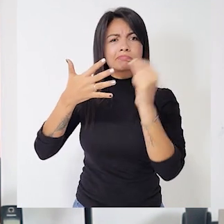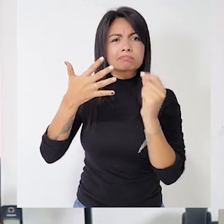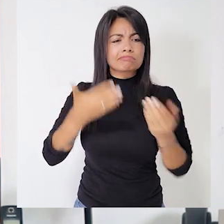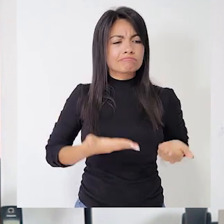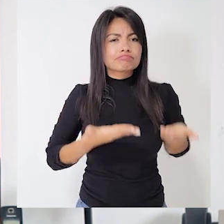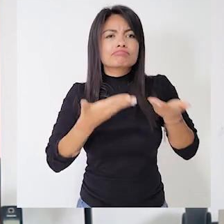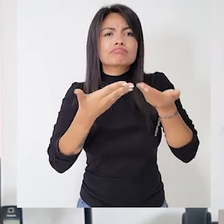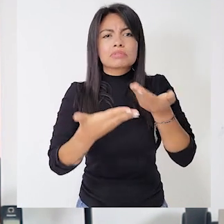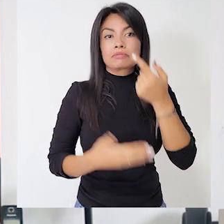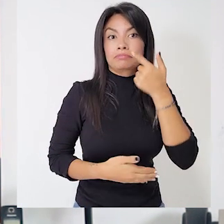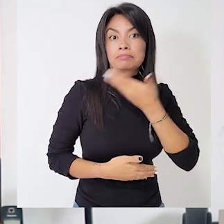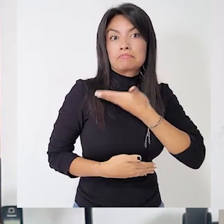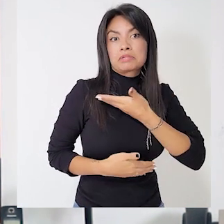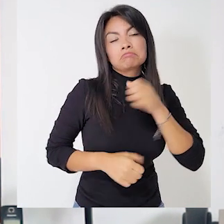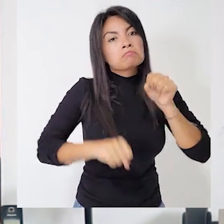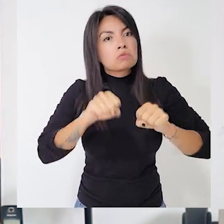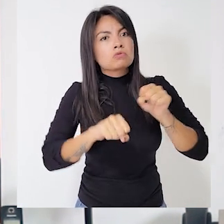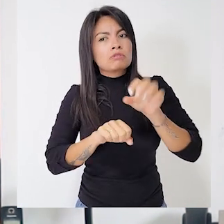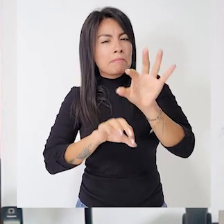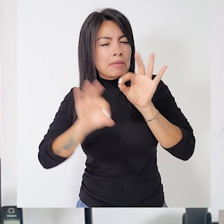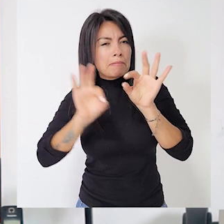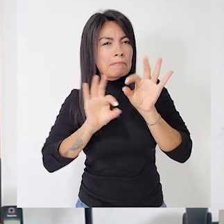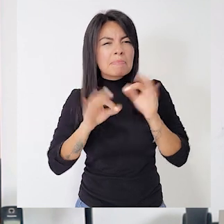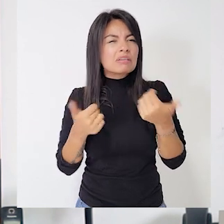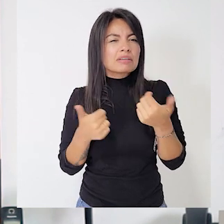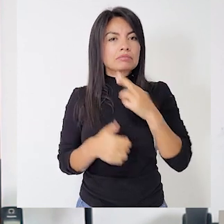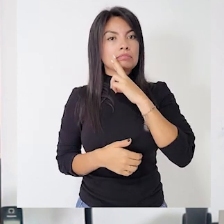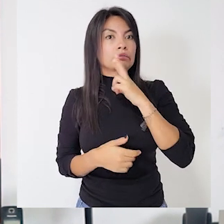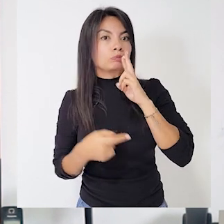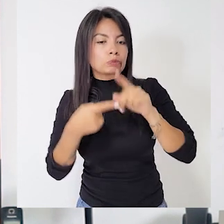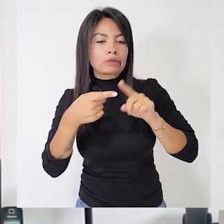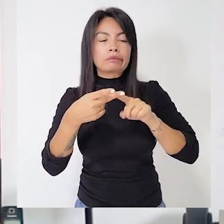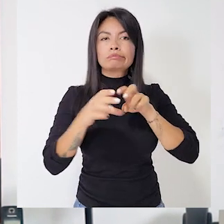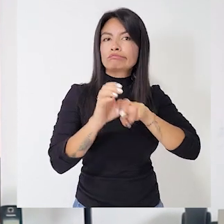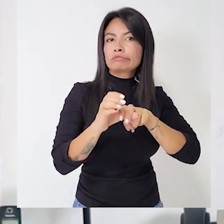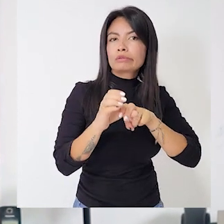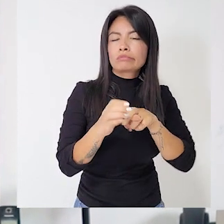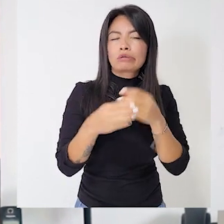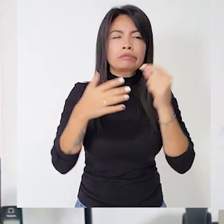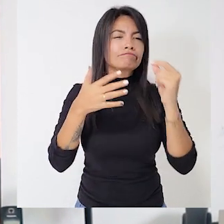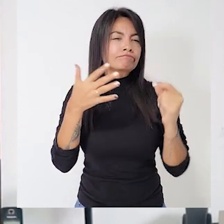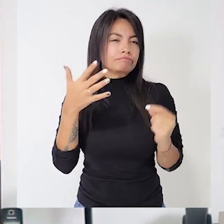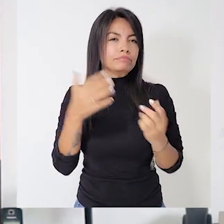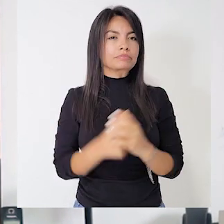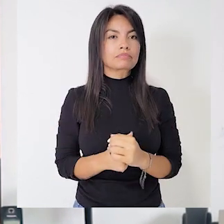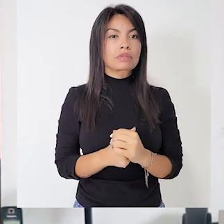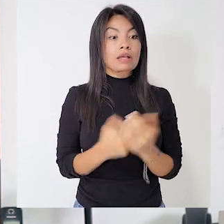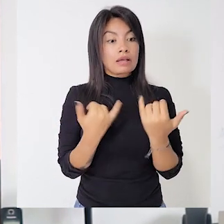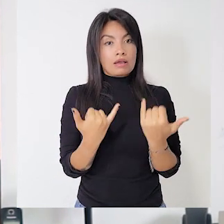que prestamos adicionalmente al padre de familia y que son opcionales para ellos, restaurante,